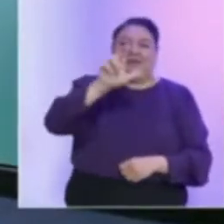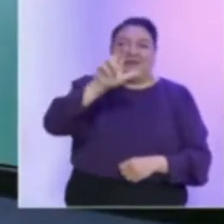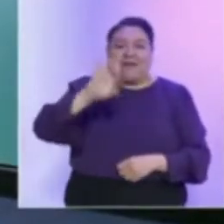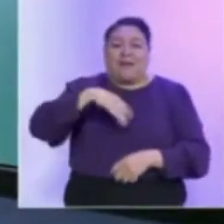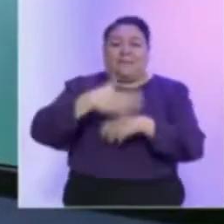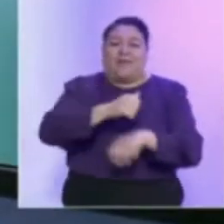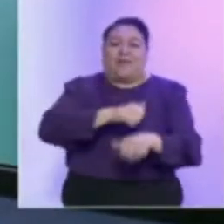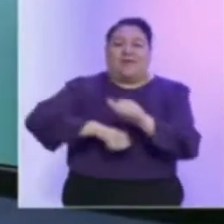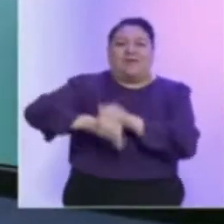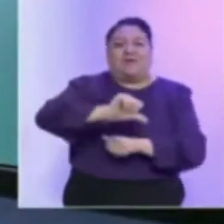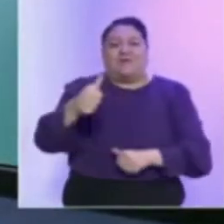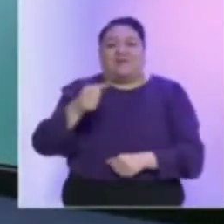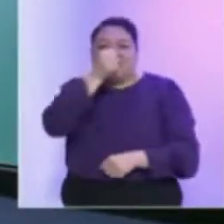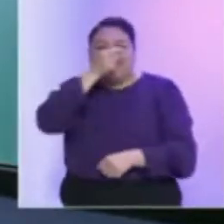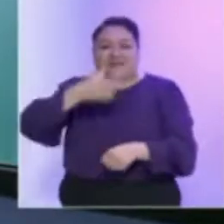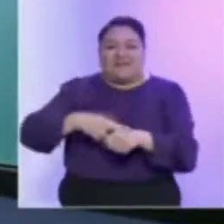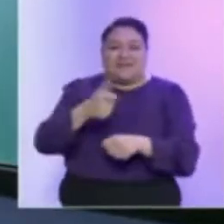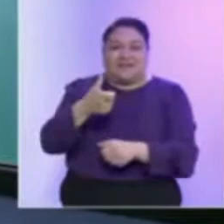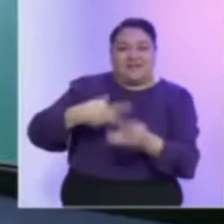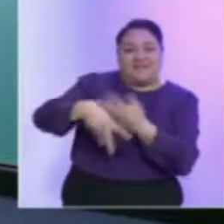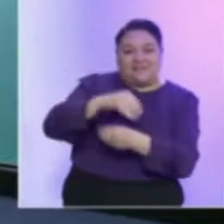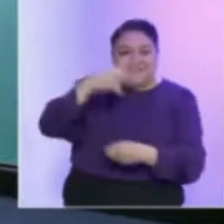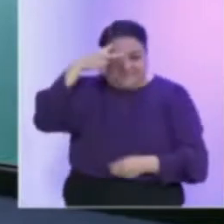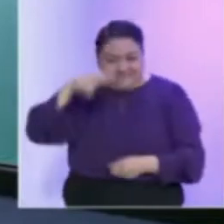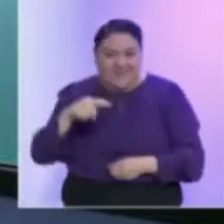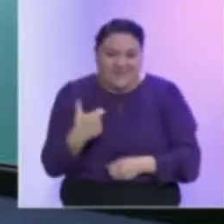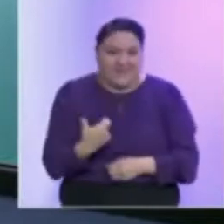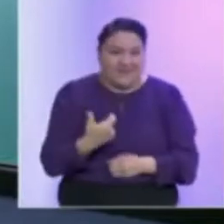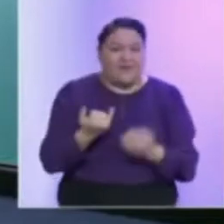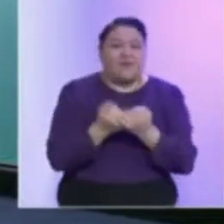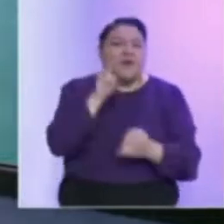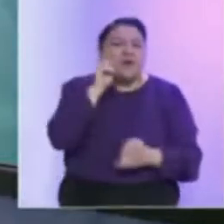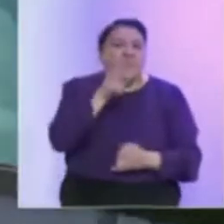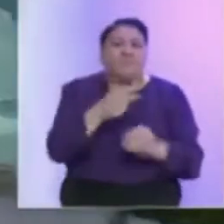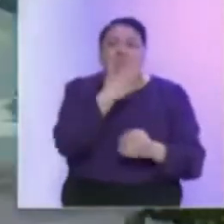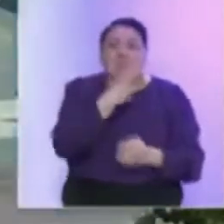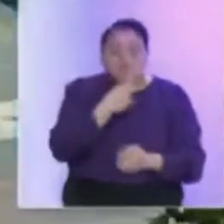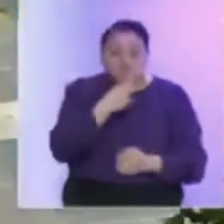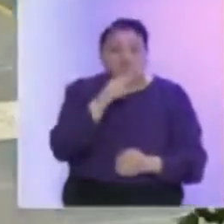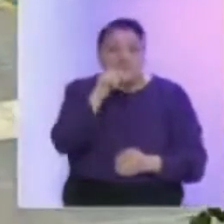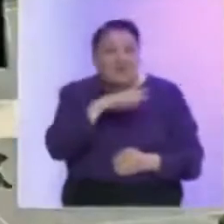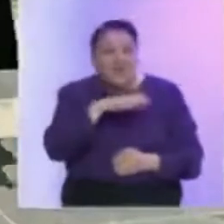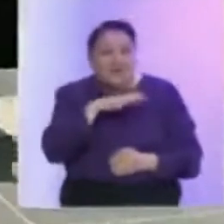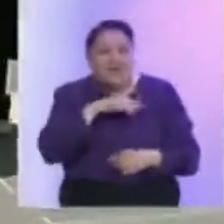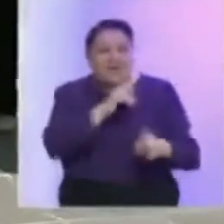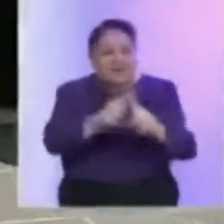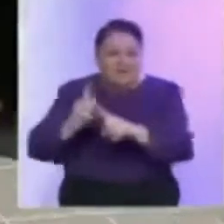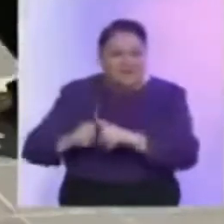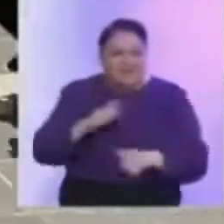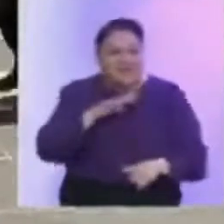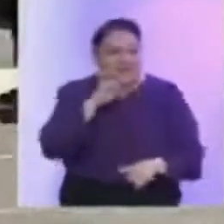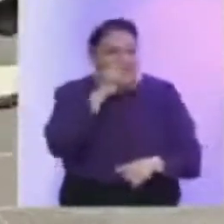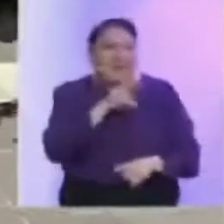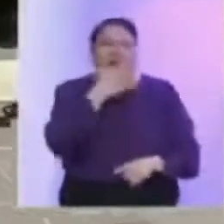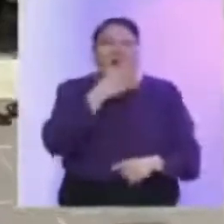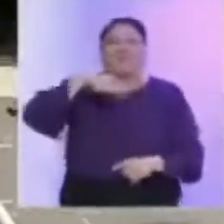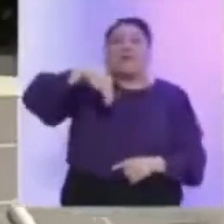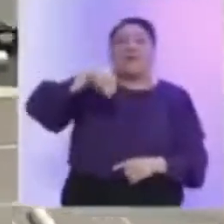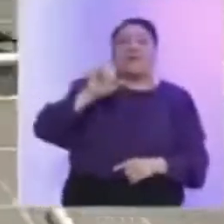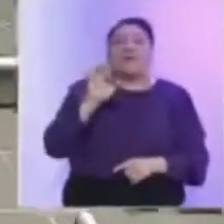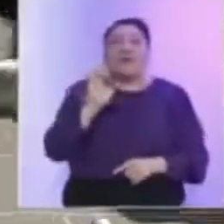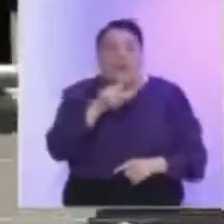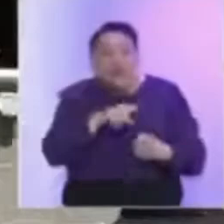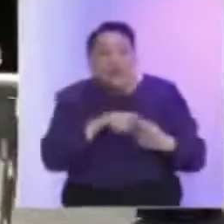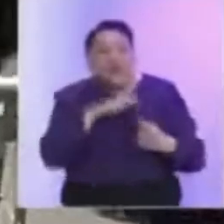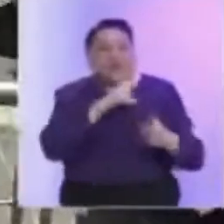próximo secretario de Economía en este país. Sí, me pareció ver también al doctor Kersenovich, el próximo secretario de Salud. Y estaba también el doctor Ricardo Monreal. También Ricardo